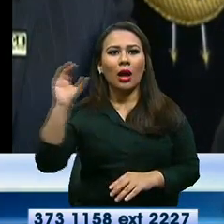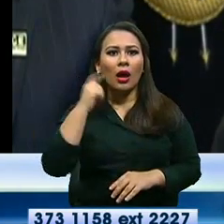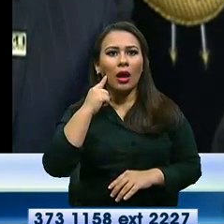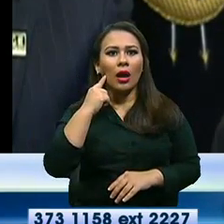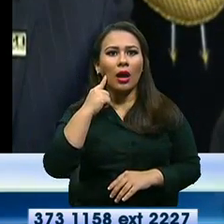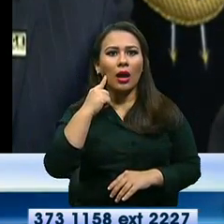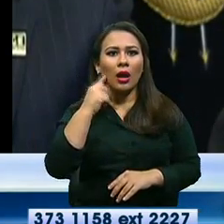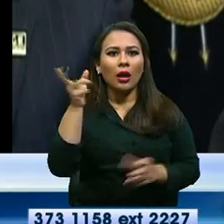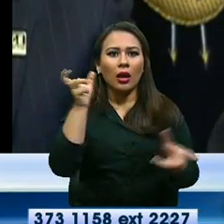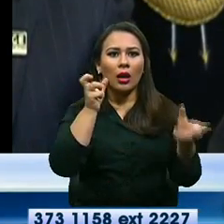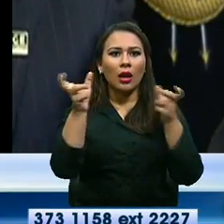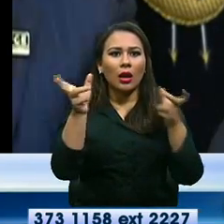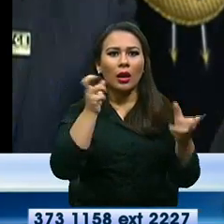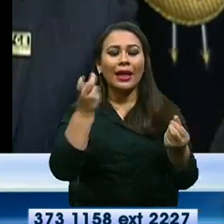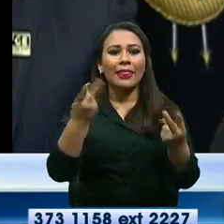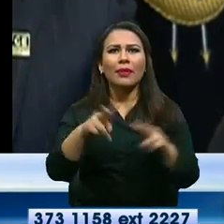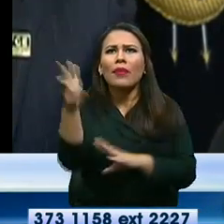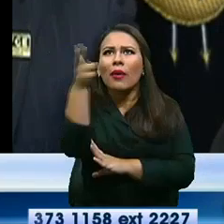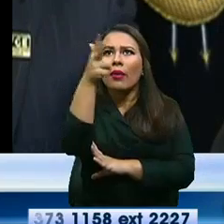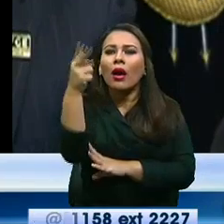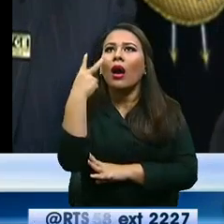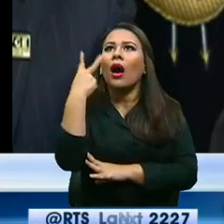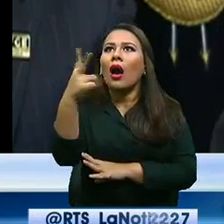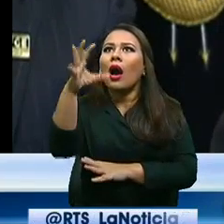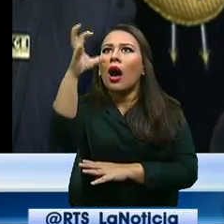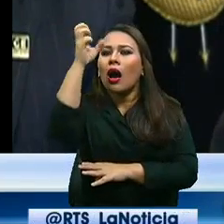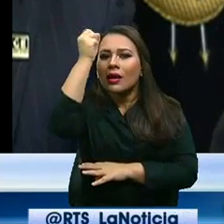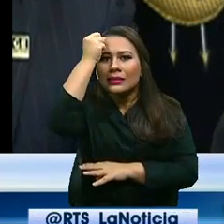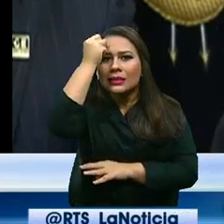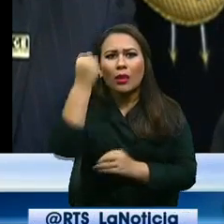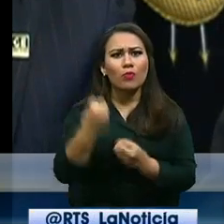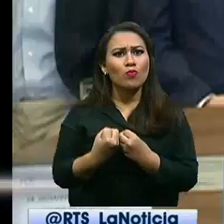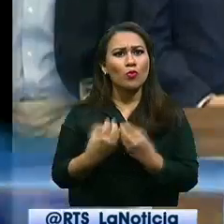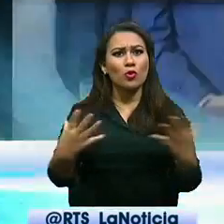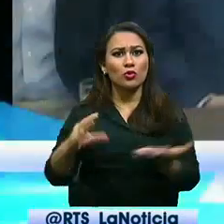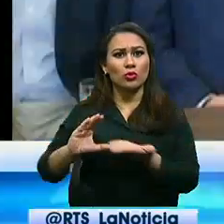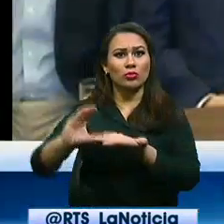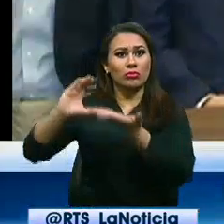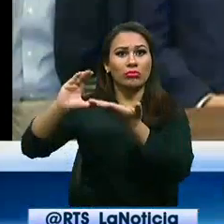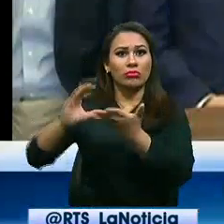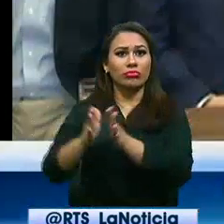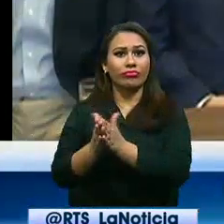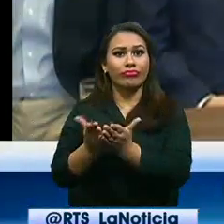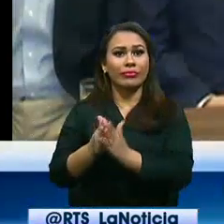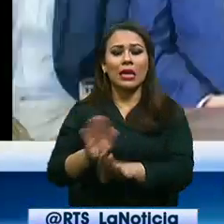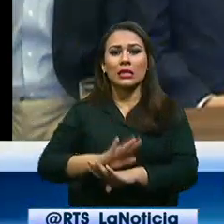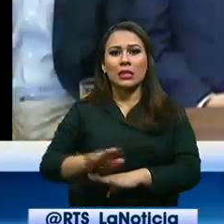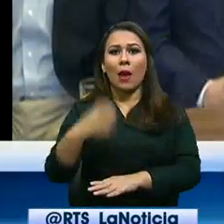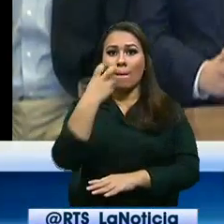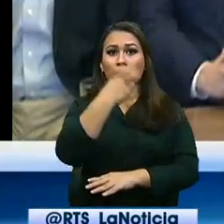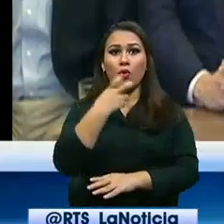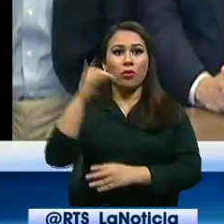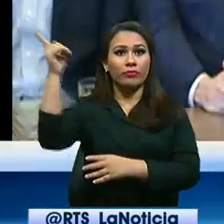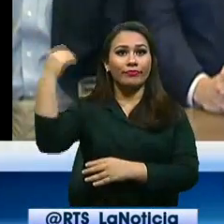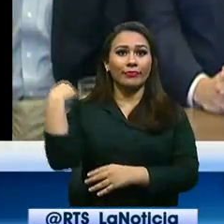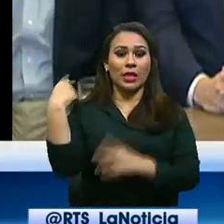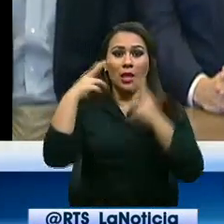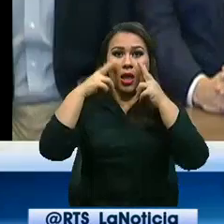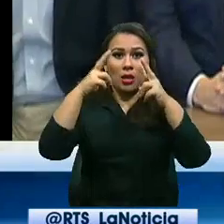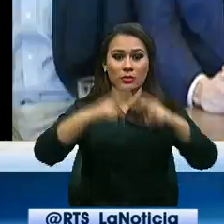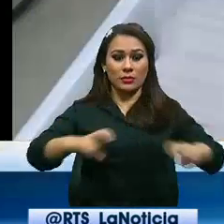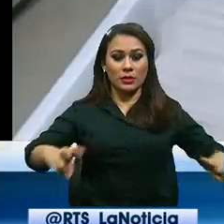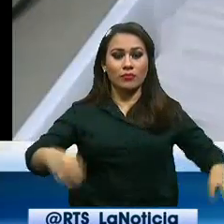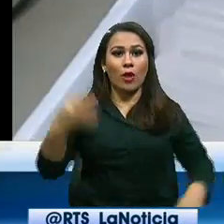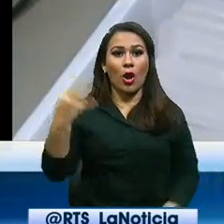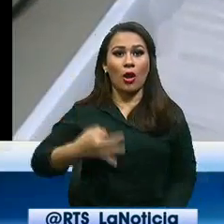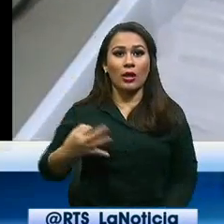de video y una abundante cantidad de documentos. Señaló que las evidencias serán sometidas a procesos de verificación